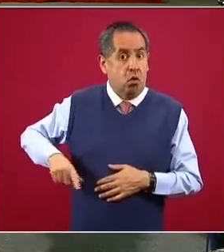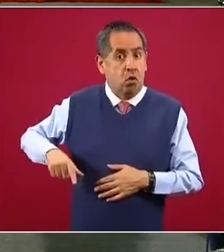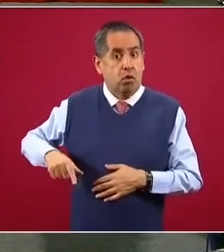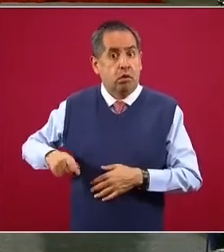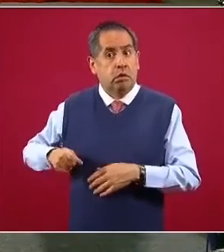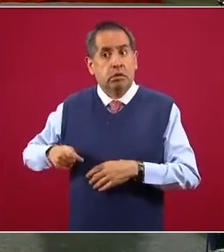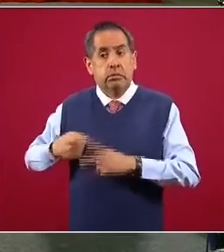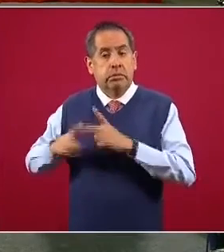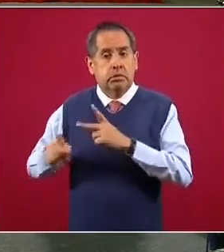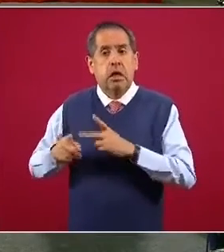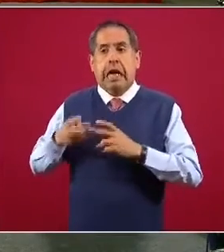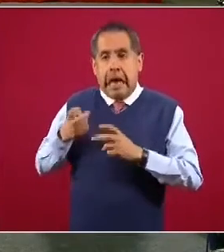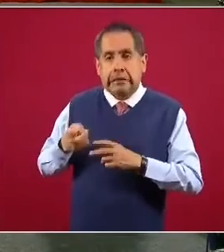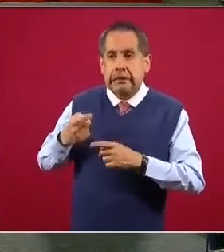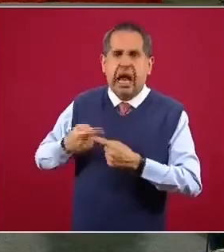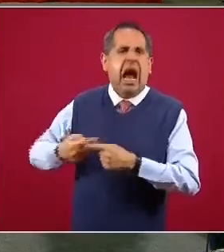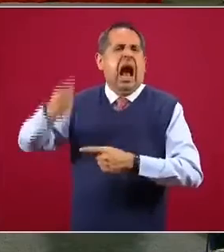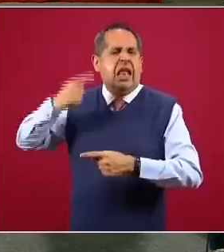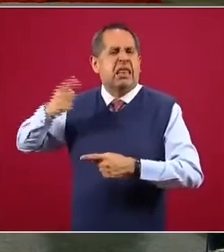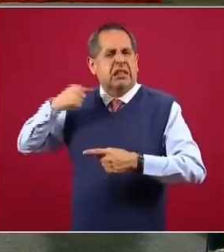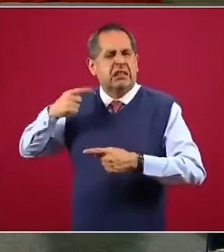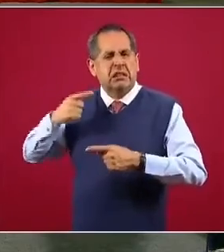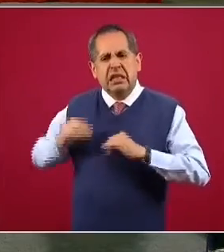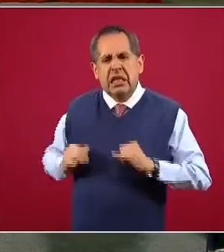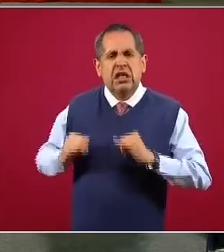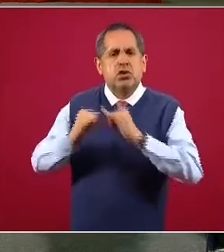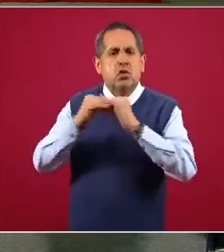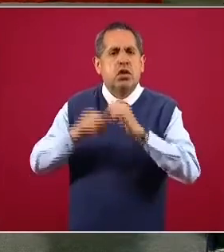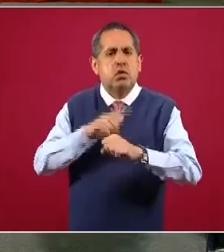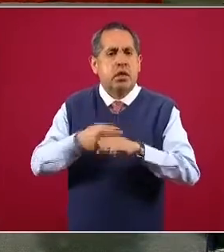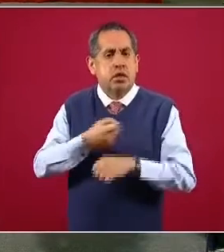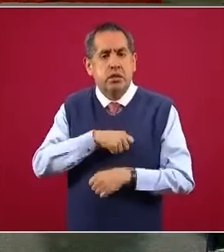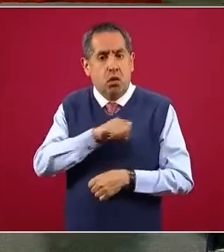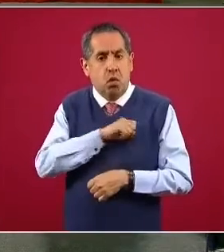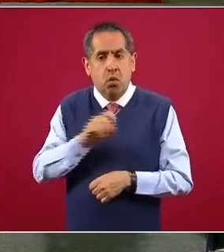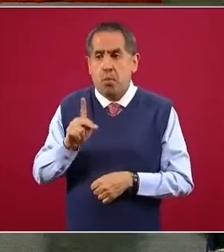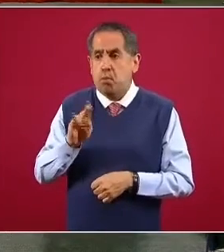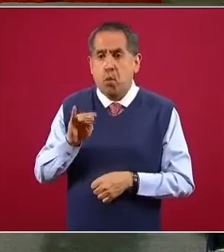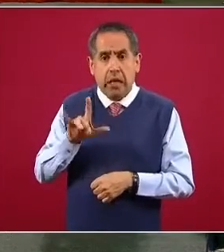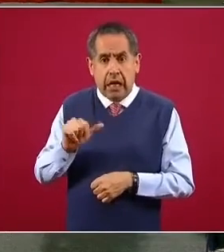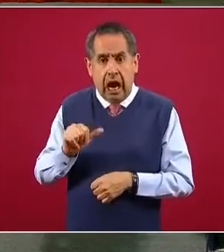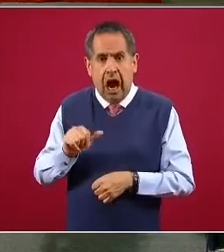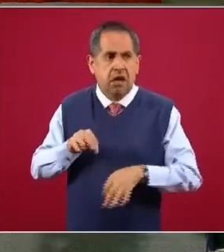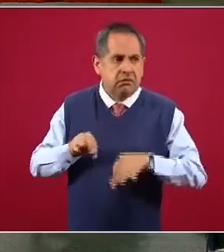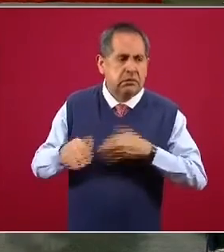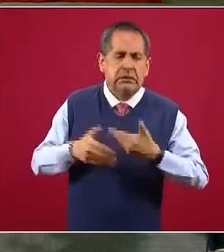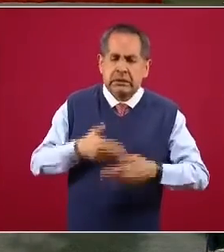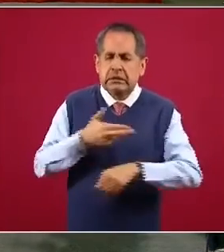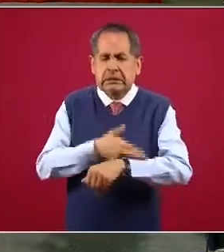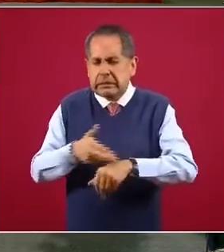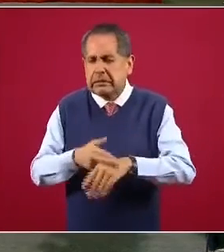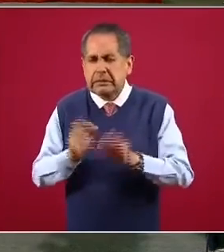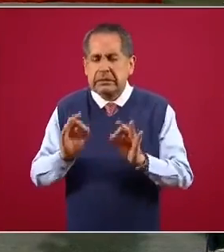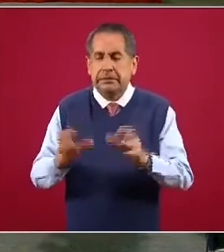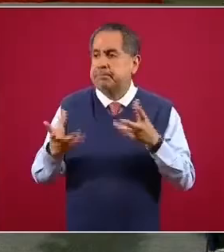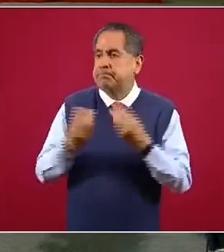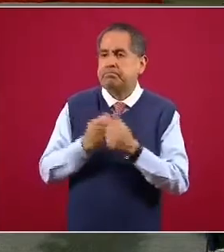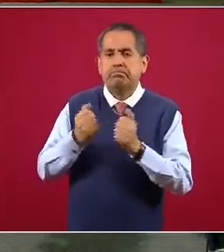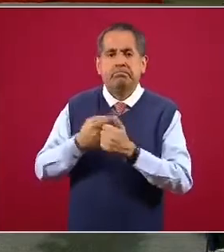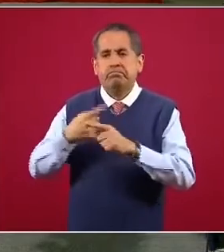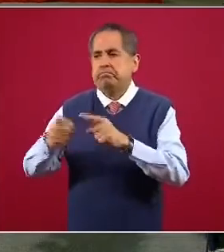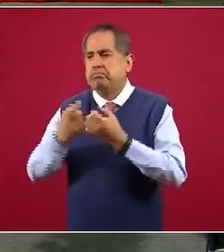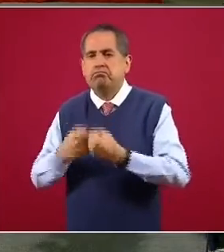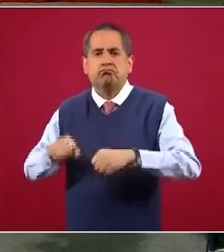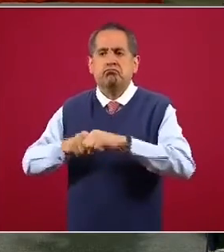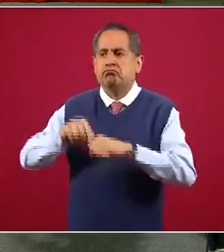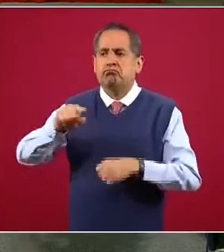trabajos ya se venían haciendo desde el Instituto Nacional de Salud Pública y en coordinación con múltiples organismos